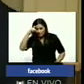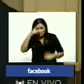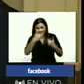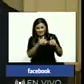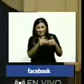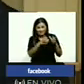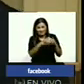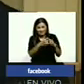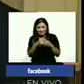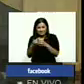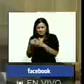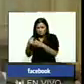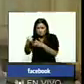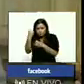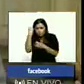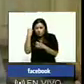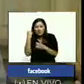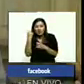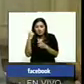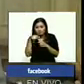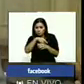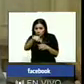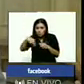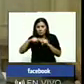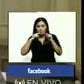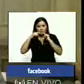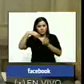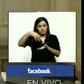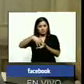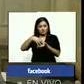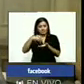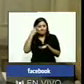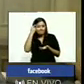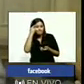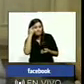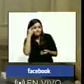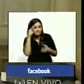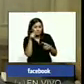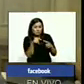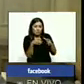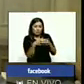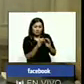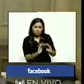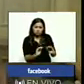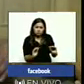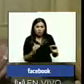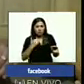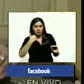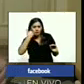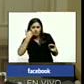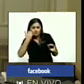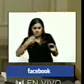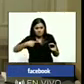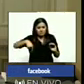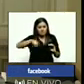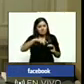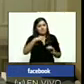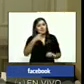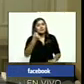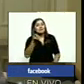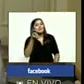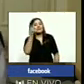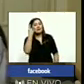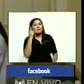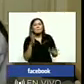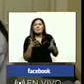valorar la democracia que tenemos y creo que ahora en nuestras generaciones debemos conocer eso para poder apreciar por qué estamos ahora acá